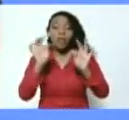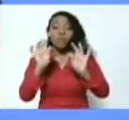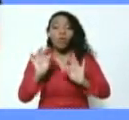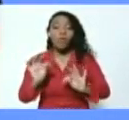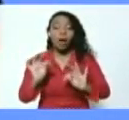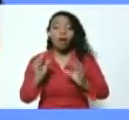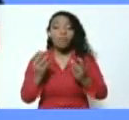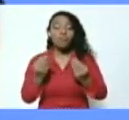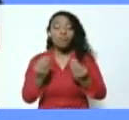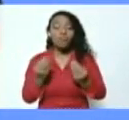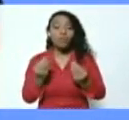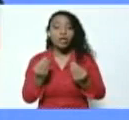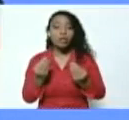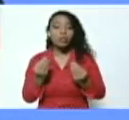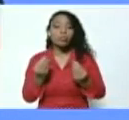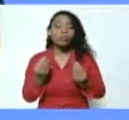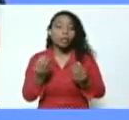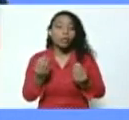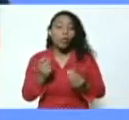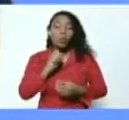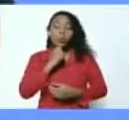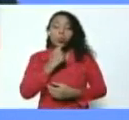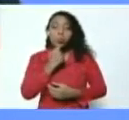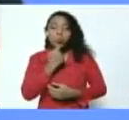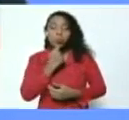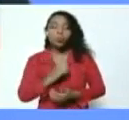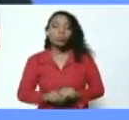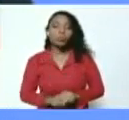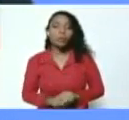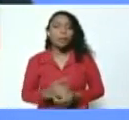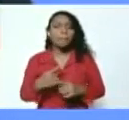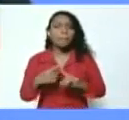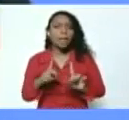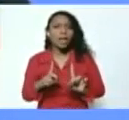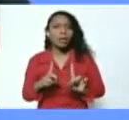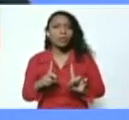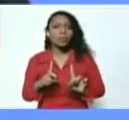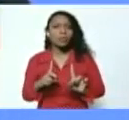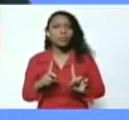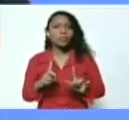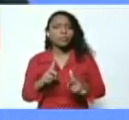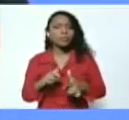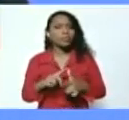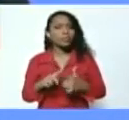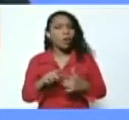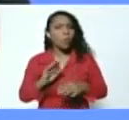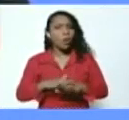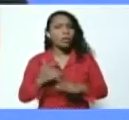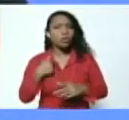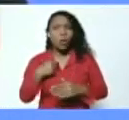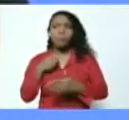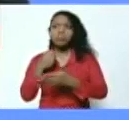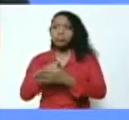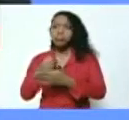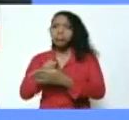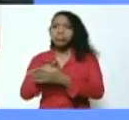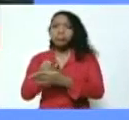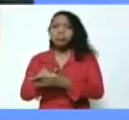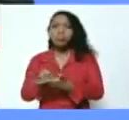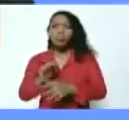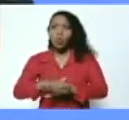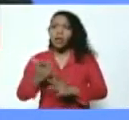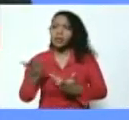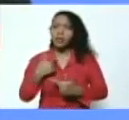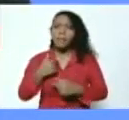muy, o un tanto confidencial, pero entonces, porque yo insistí, porque me